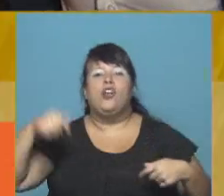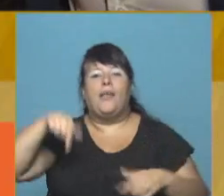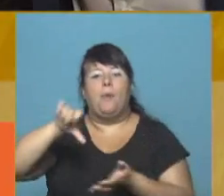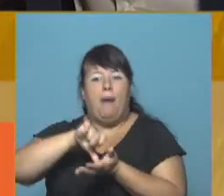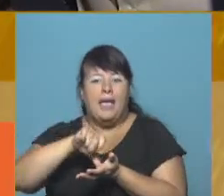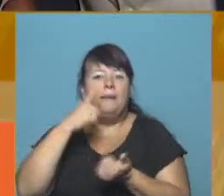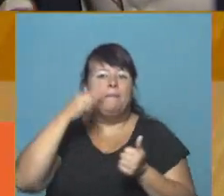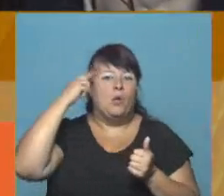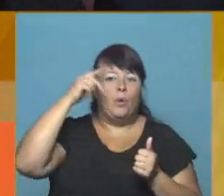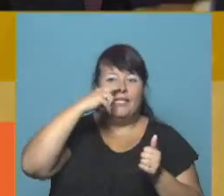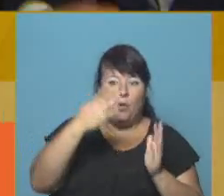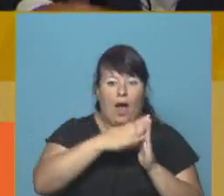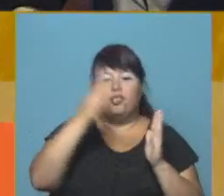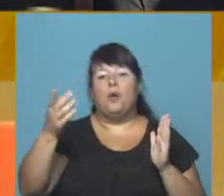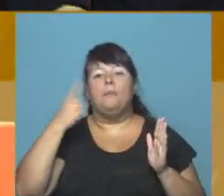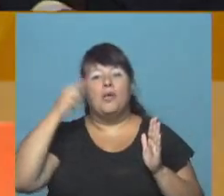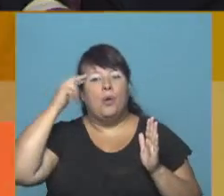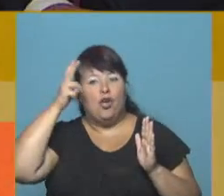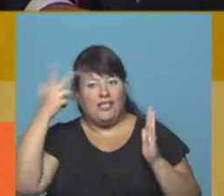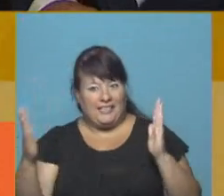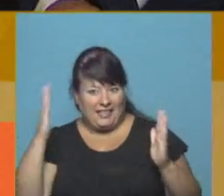país entre 1974 y